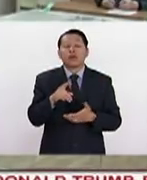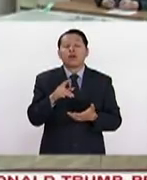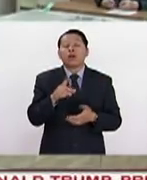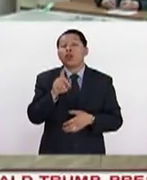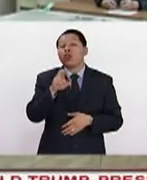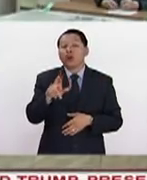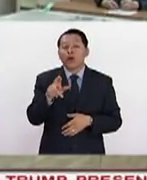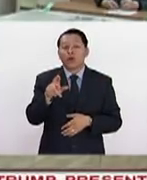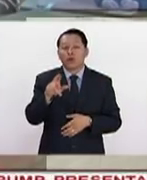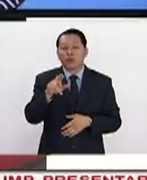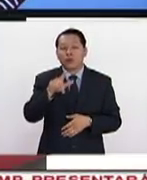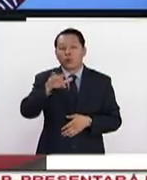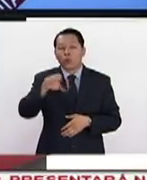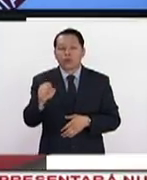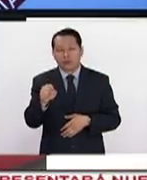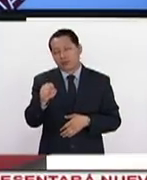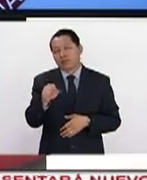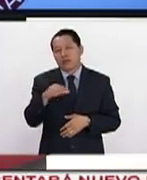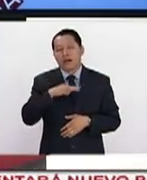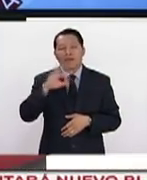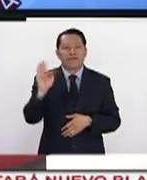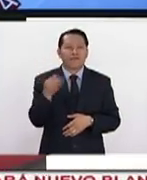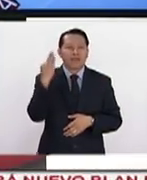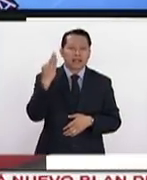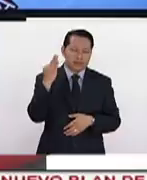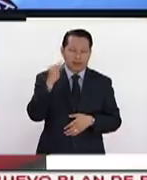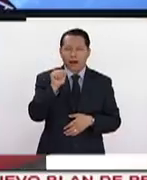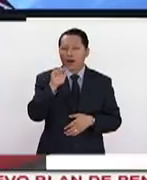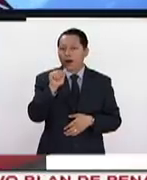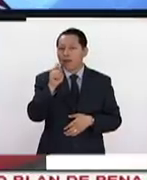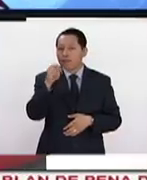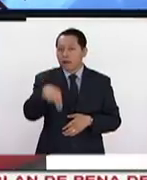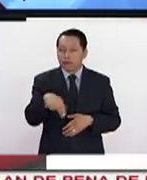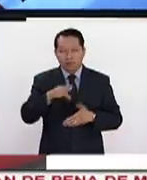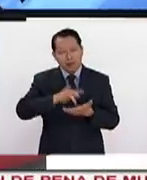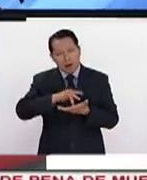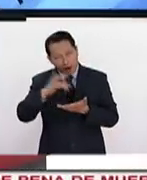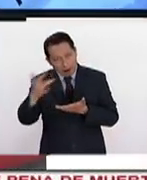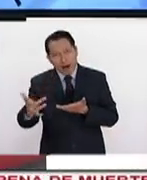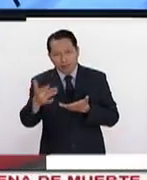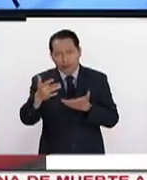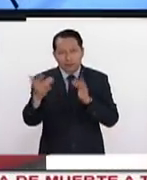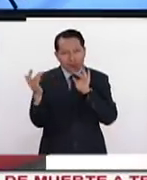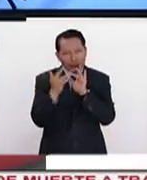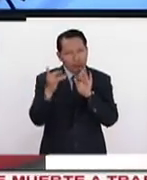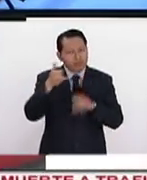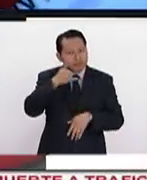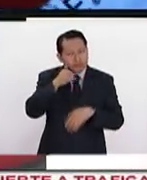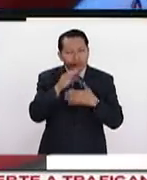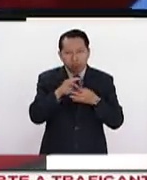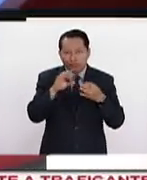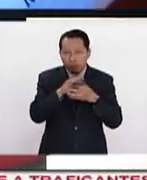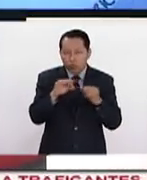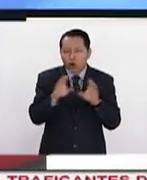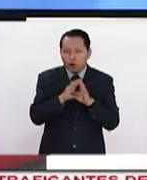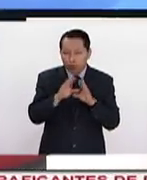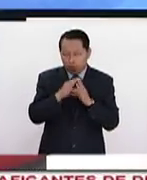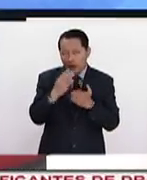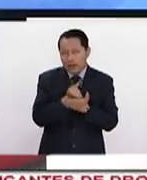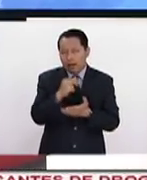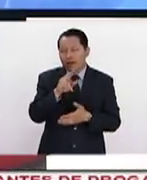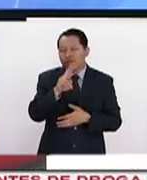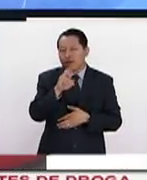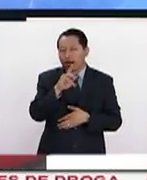bien, doctor Luis Guacuja, de la FE Zacatlán, gracias por estar con nosotros esta mañana y analizar pues esta victoria contundente de Vladimir Putin. Un fuerte